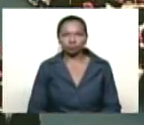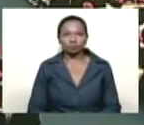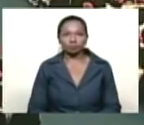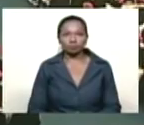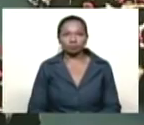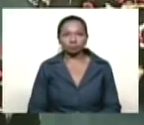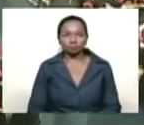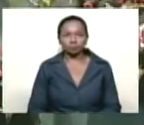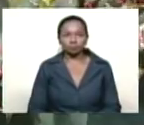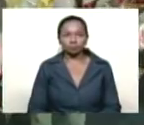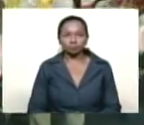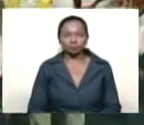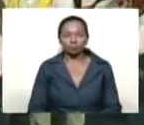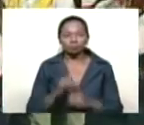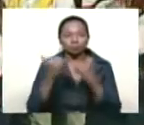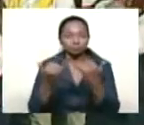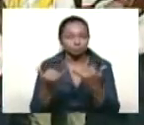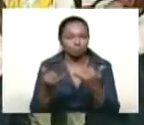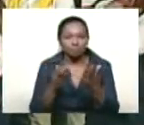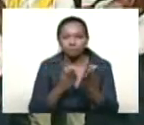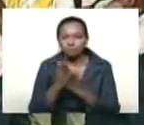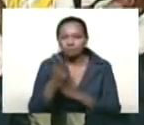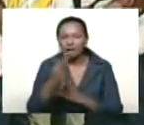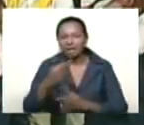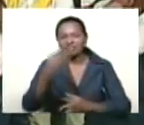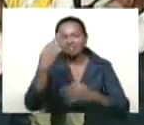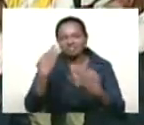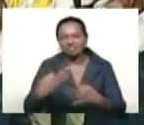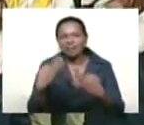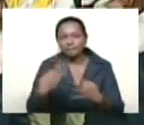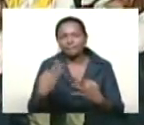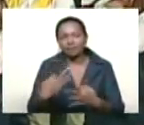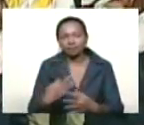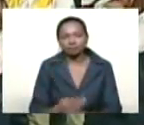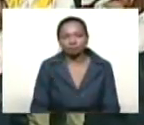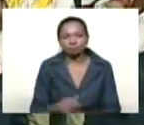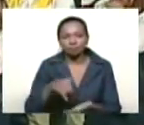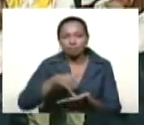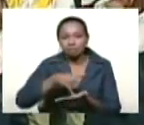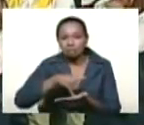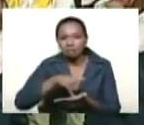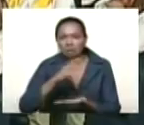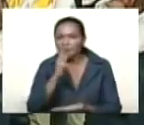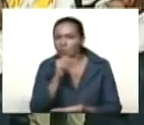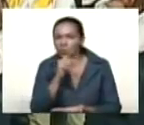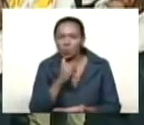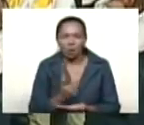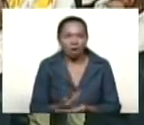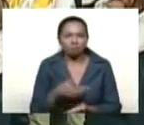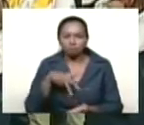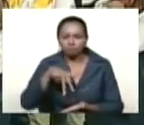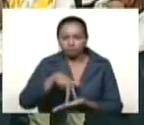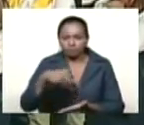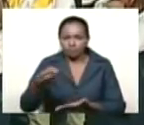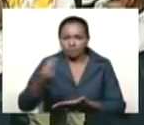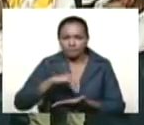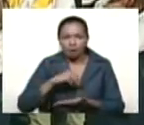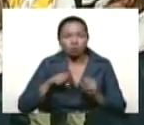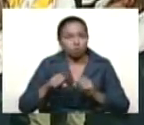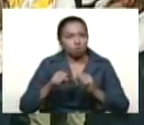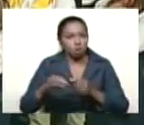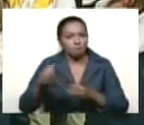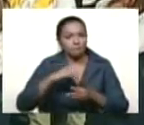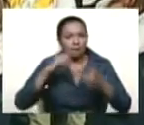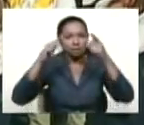Por ahora y para siempre, indeclinable, leal, firme. Bueno, porque sigo en el legado de